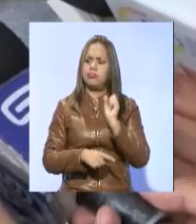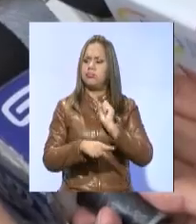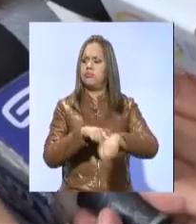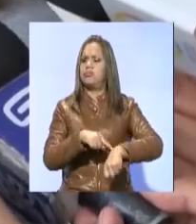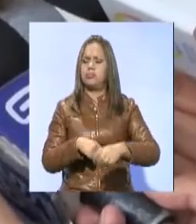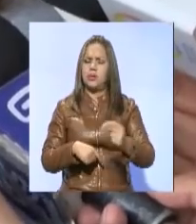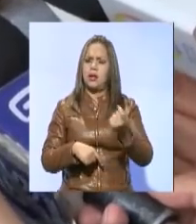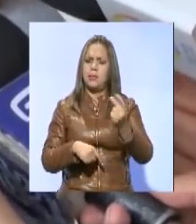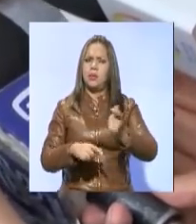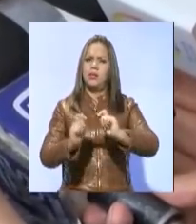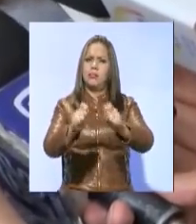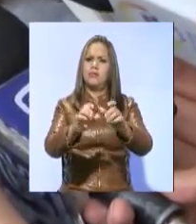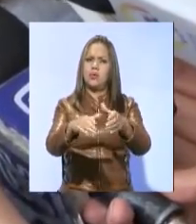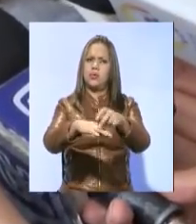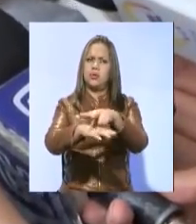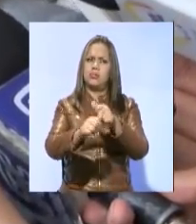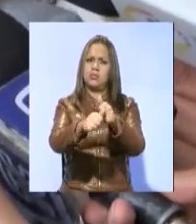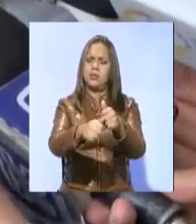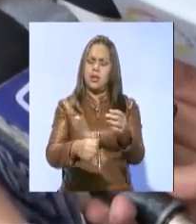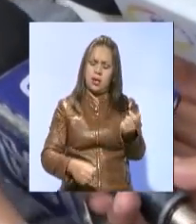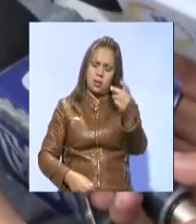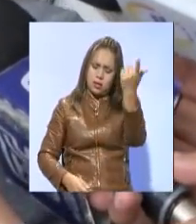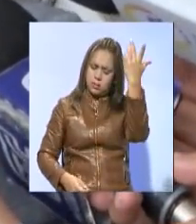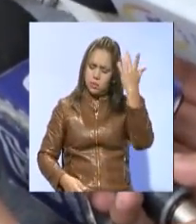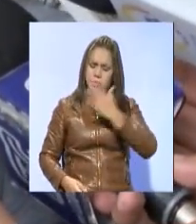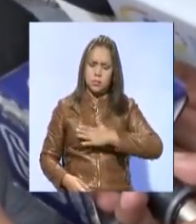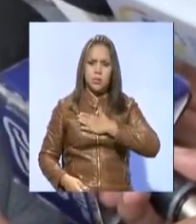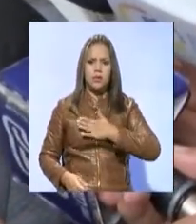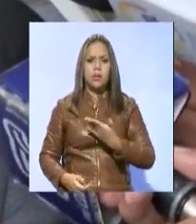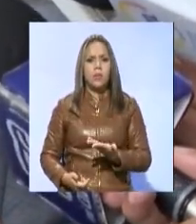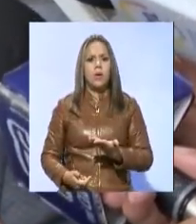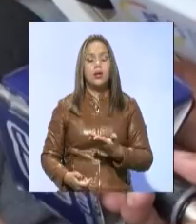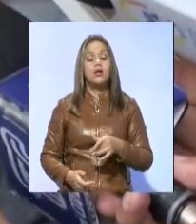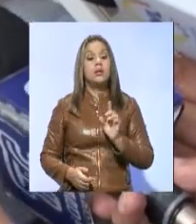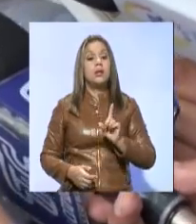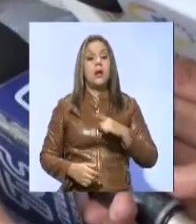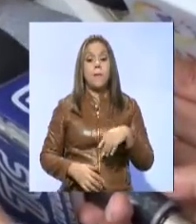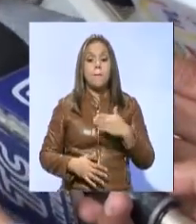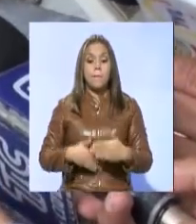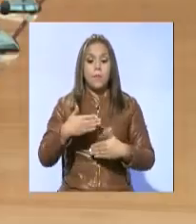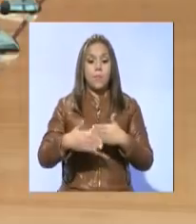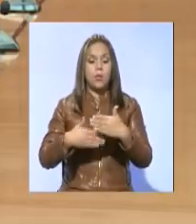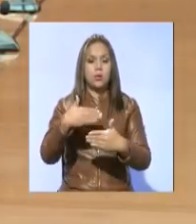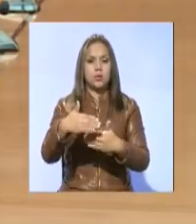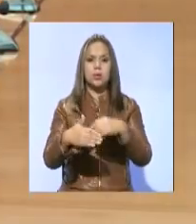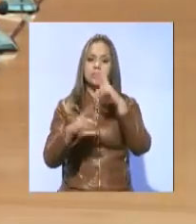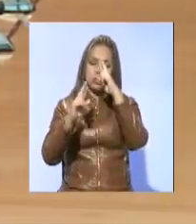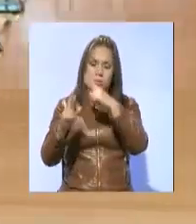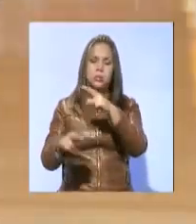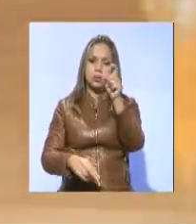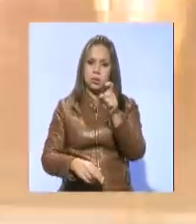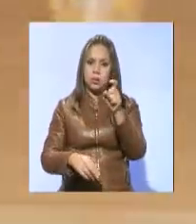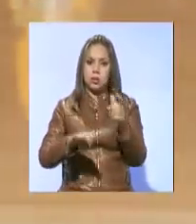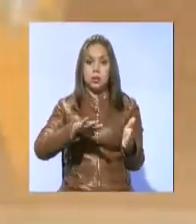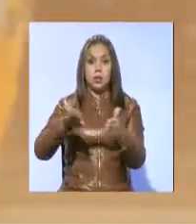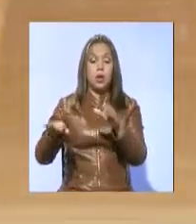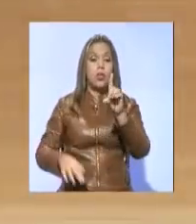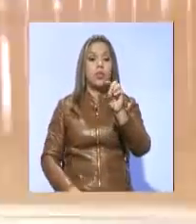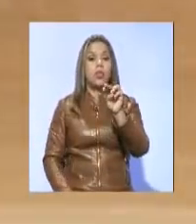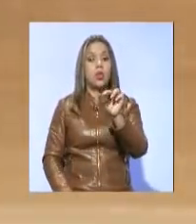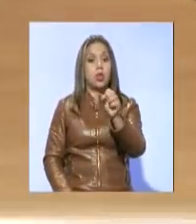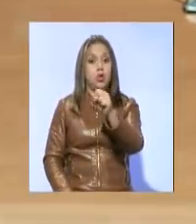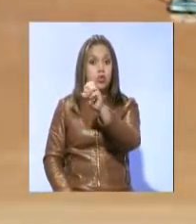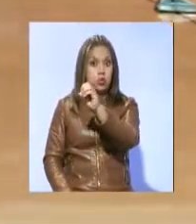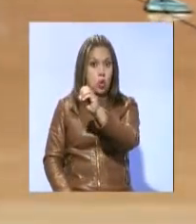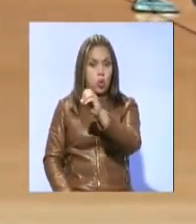anuncio. Yo creo que hay que acelerar sin que atropellemos los procedimientos. Mientras que Patricio Donoso, del